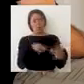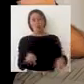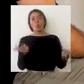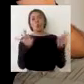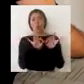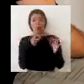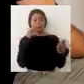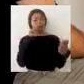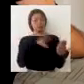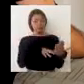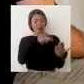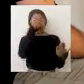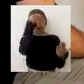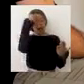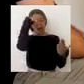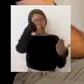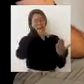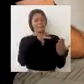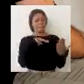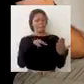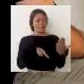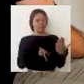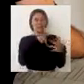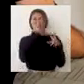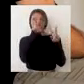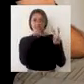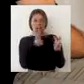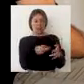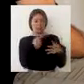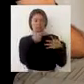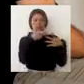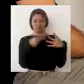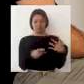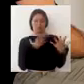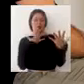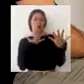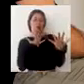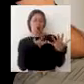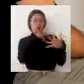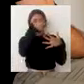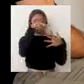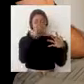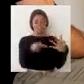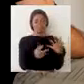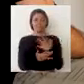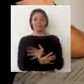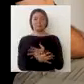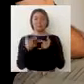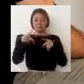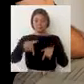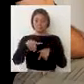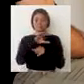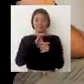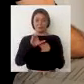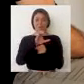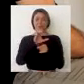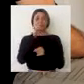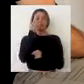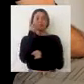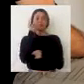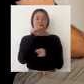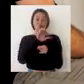de temáticas diferentes, de estilos diferentes. Y en nuestra ciudad venía